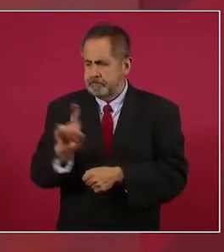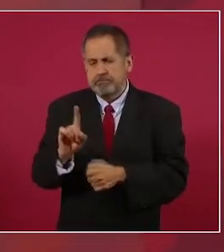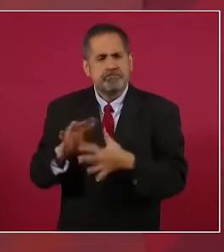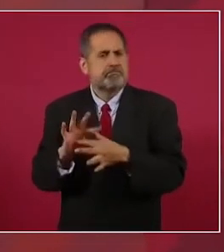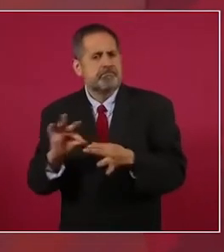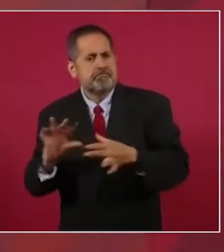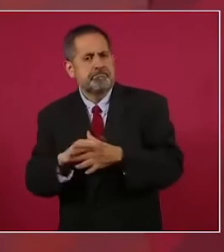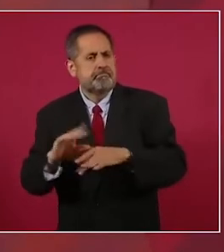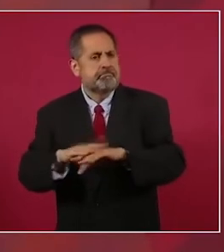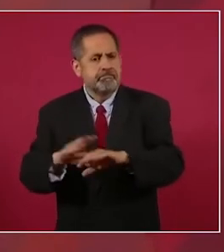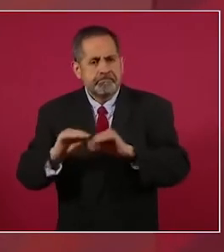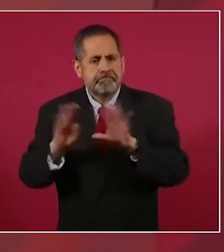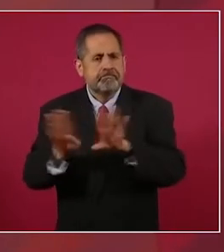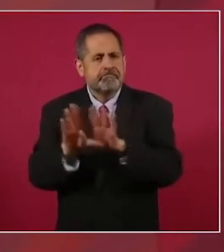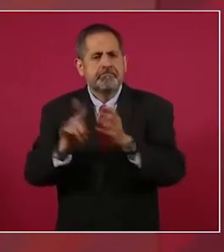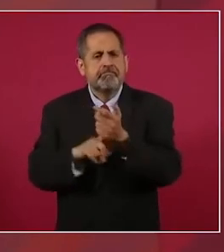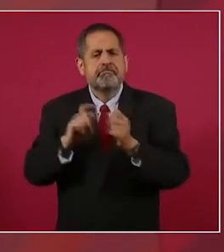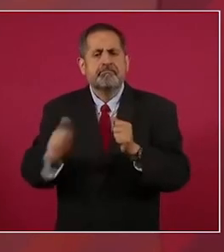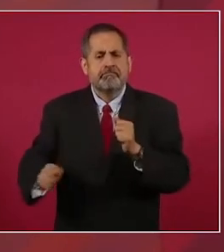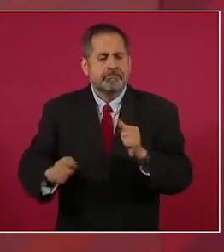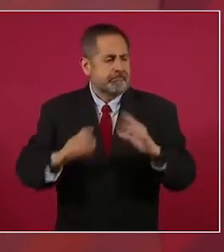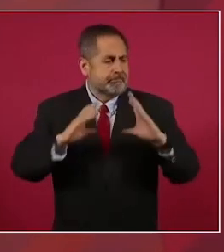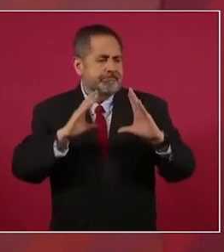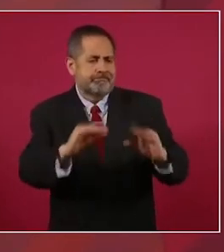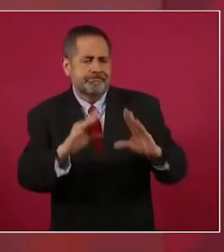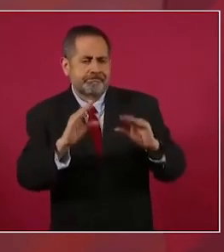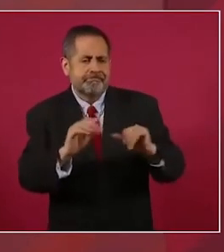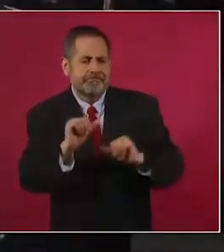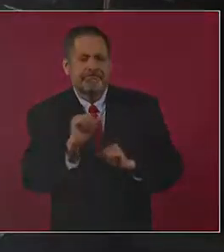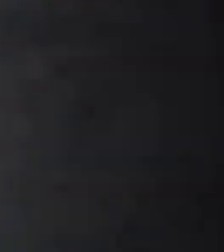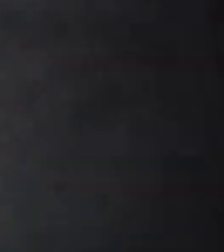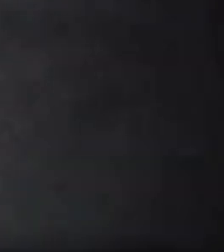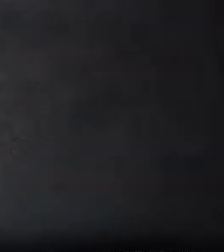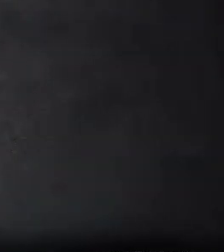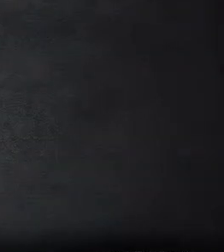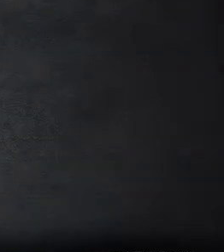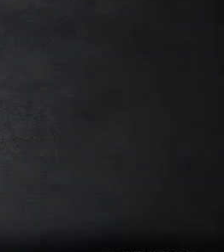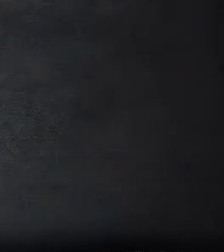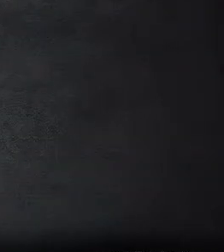cómo está la situación de la formación de los policías.